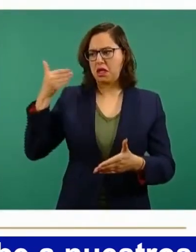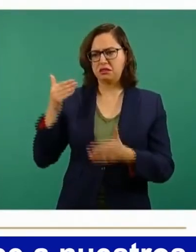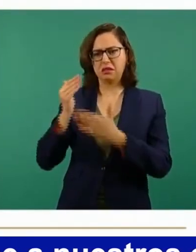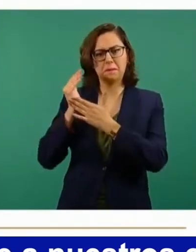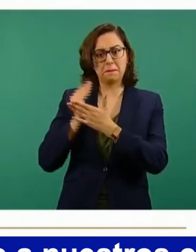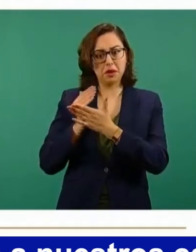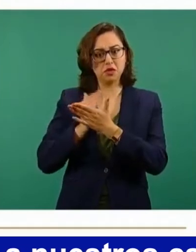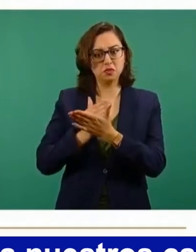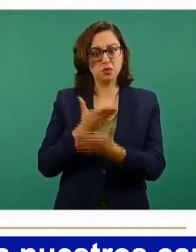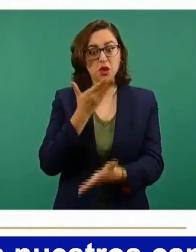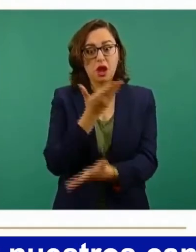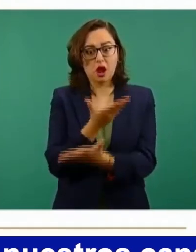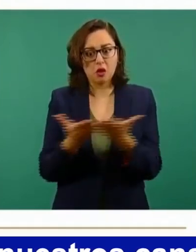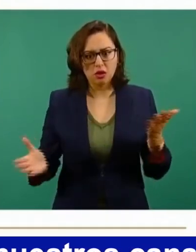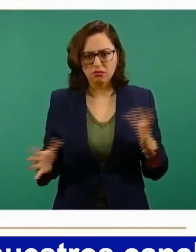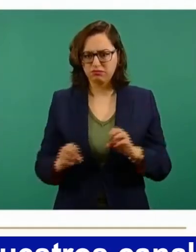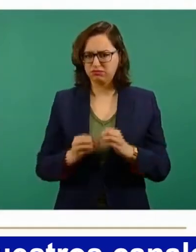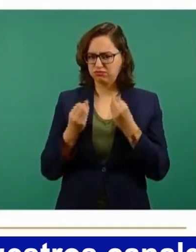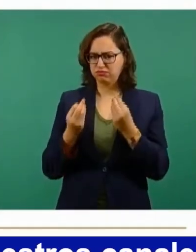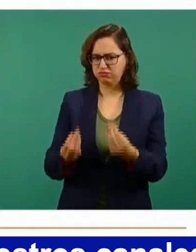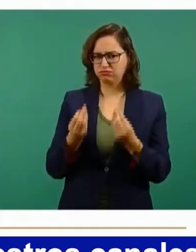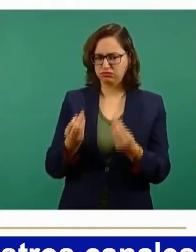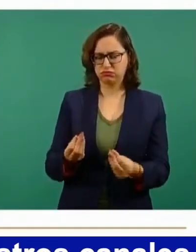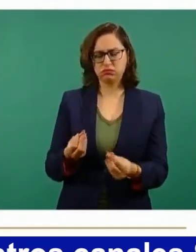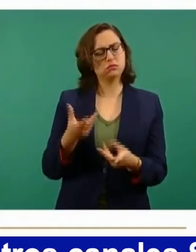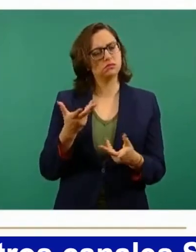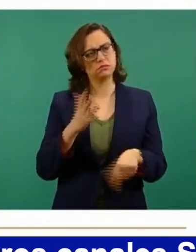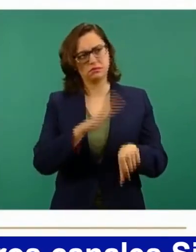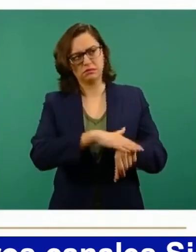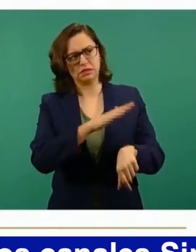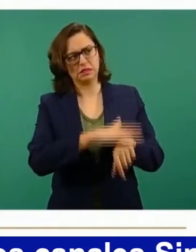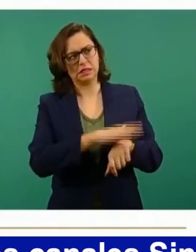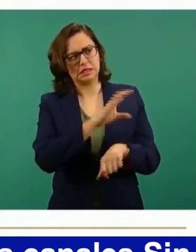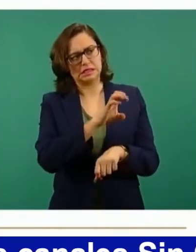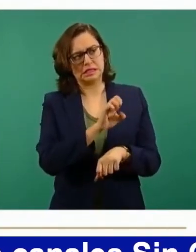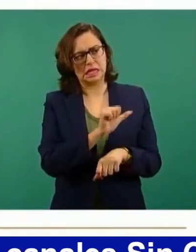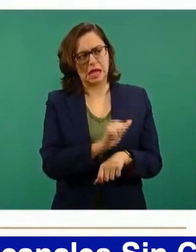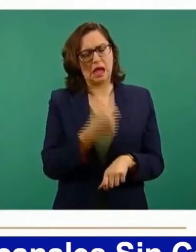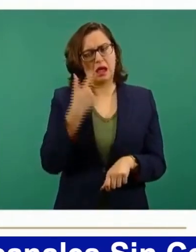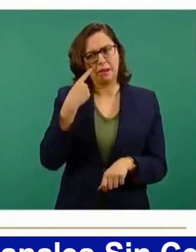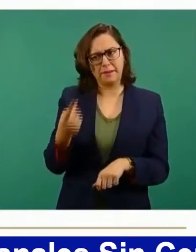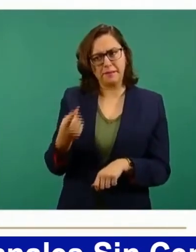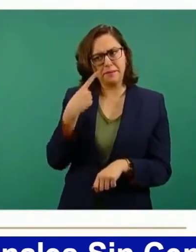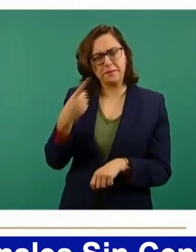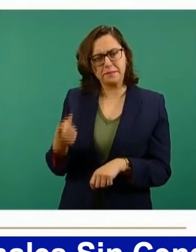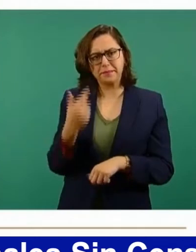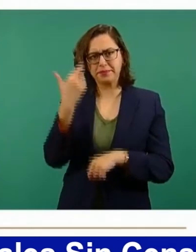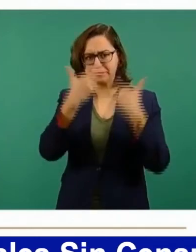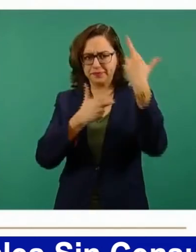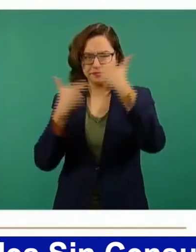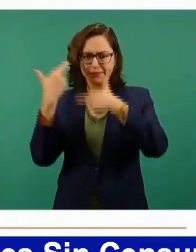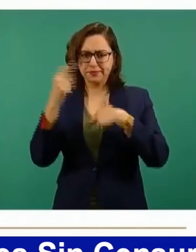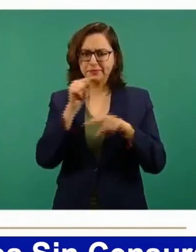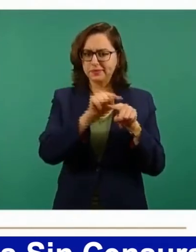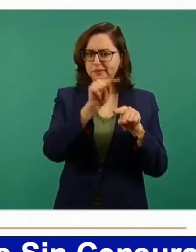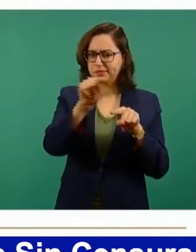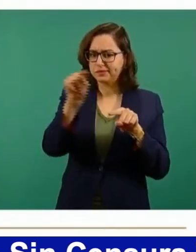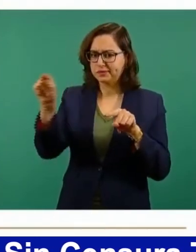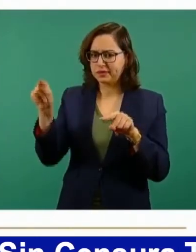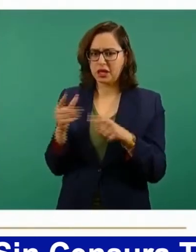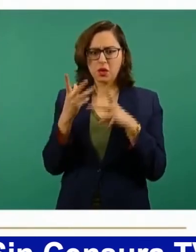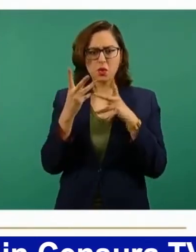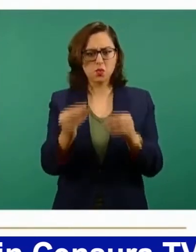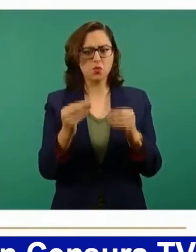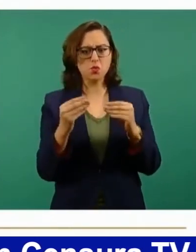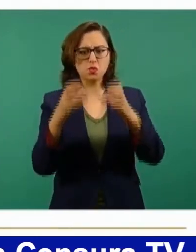por lo que se solicitará la colaboración de la ASEA para realizar operativos, principalmente en las zonas en las que se identifique un mayor